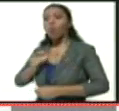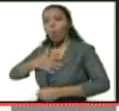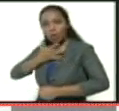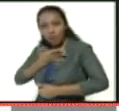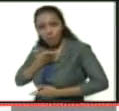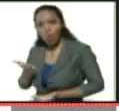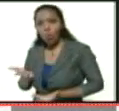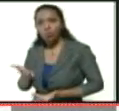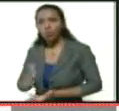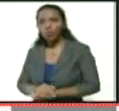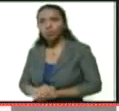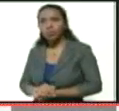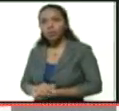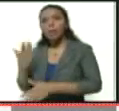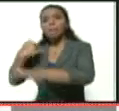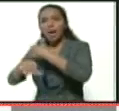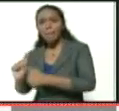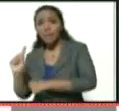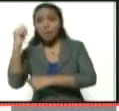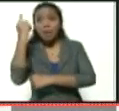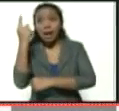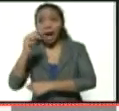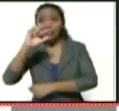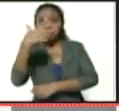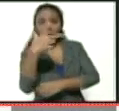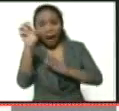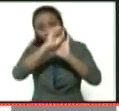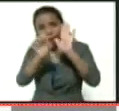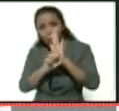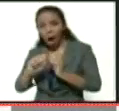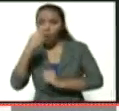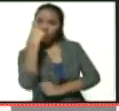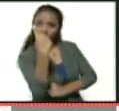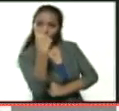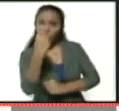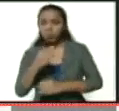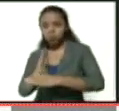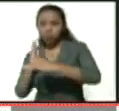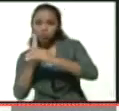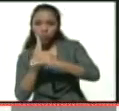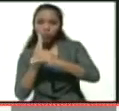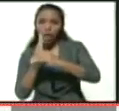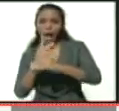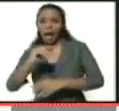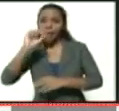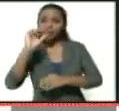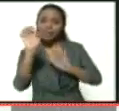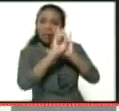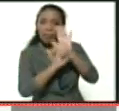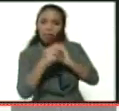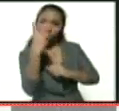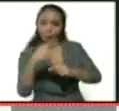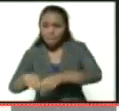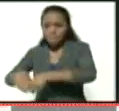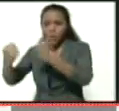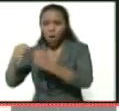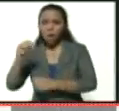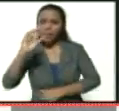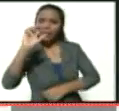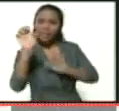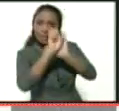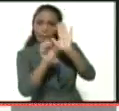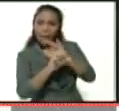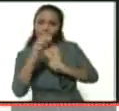poder pasar las primeras tres etapas, la etapa 1, contención, la etapa 2, de ruptura, y la etapa 3,